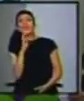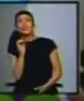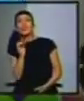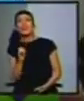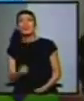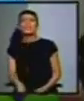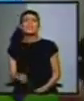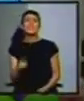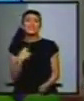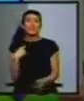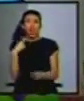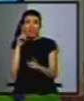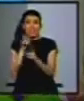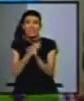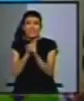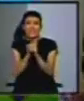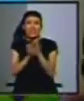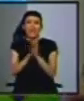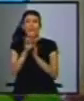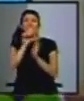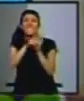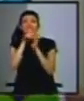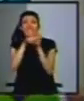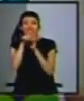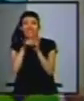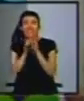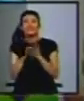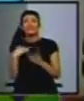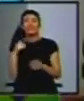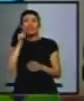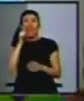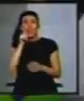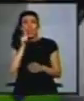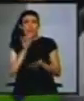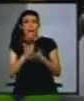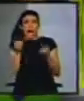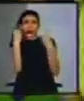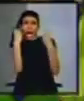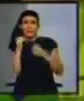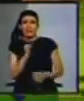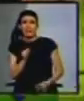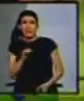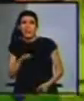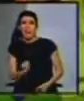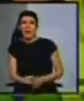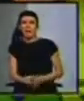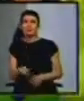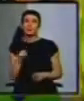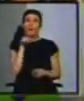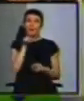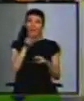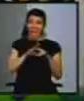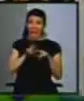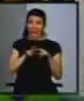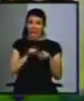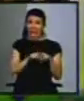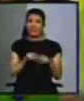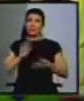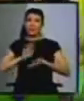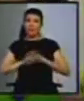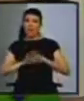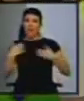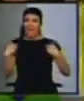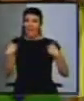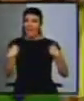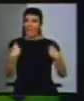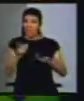¡Una porque lo sigo en todos los videos y tomo clase todos los días de Zumba! La forma en que él hizo el ejercicio a una fiesta, él